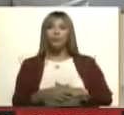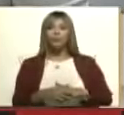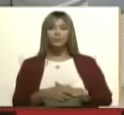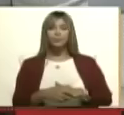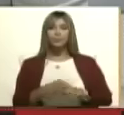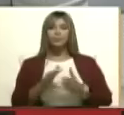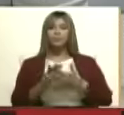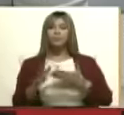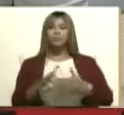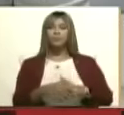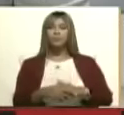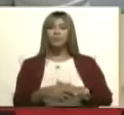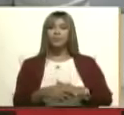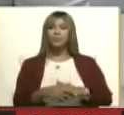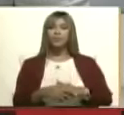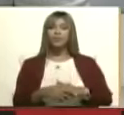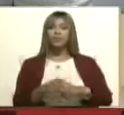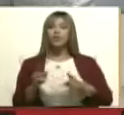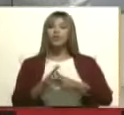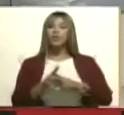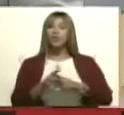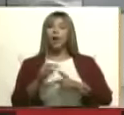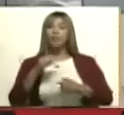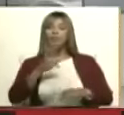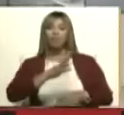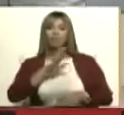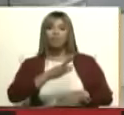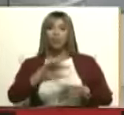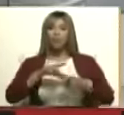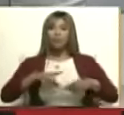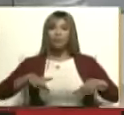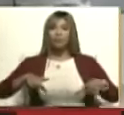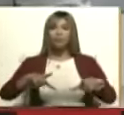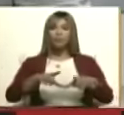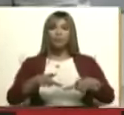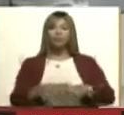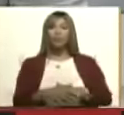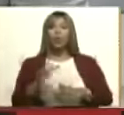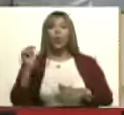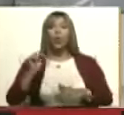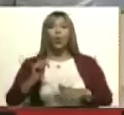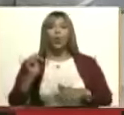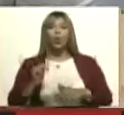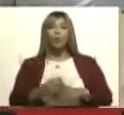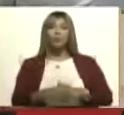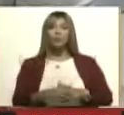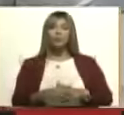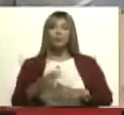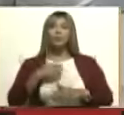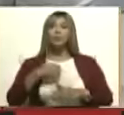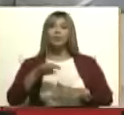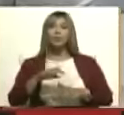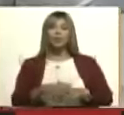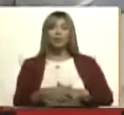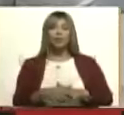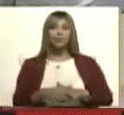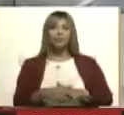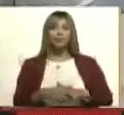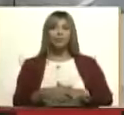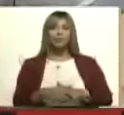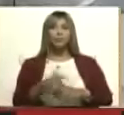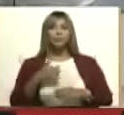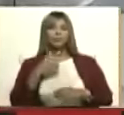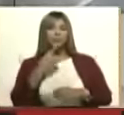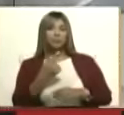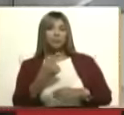de pisatario, propietario de una territorialidad que hoy tiene con las, yo diría,